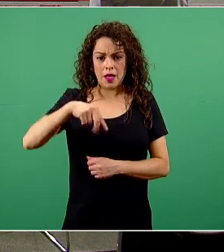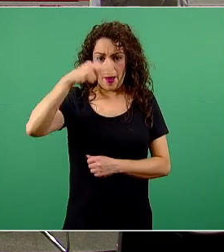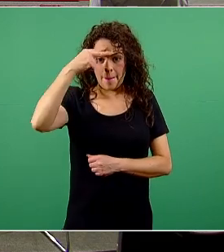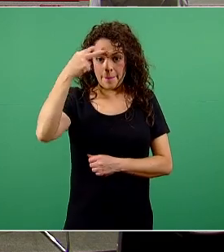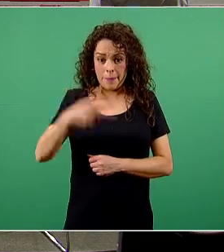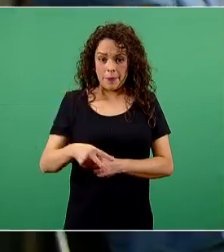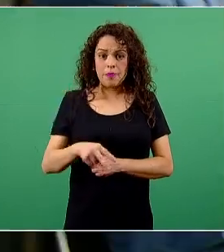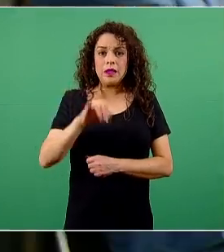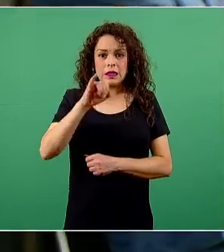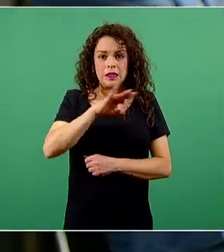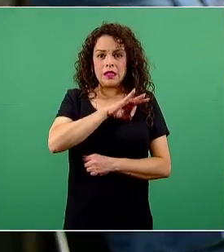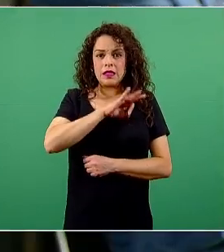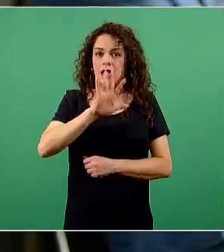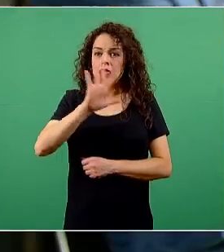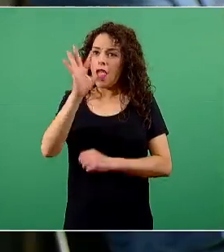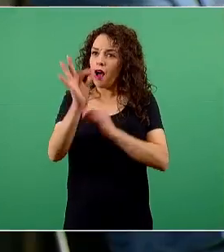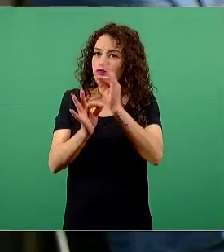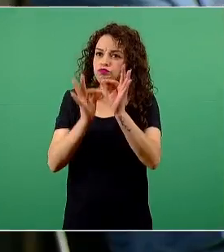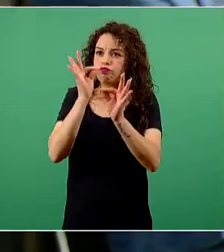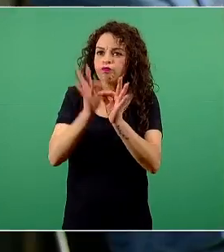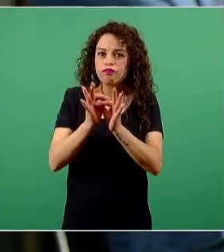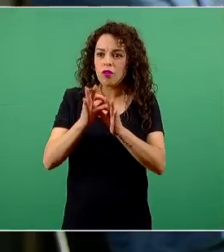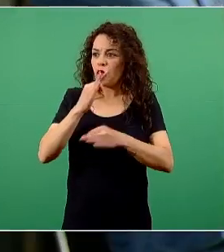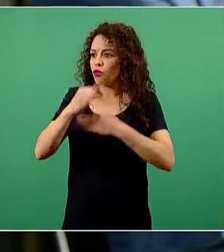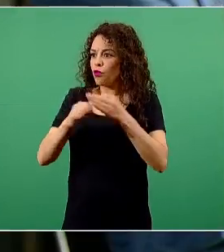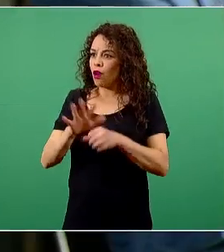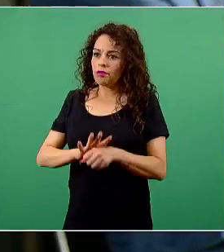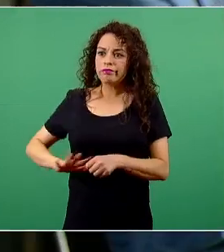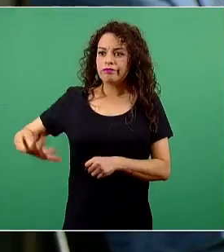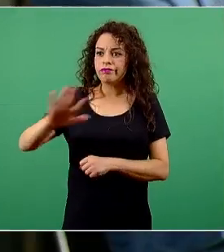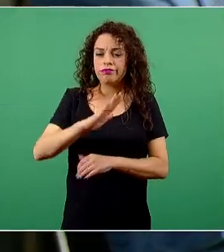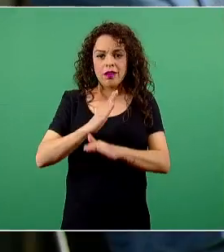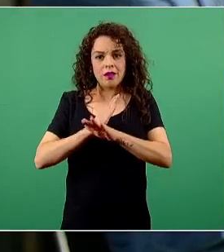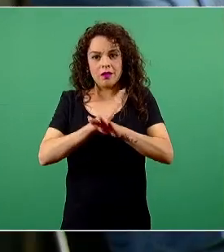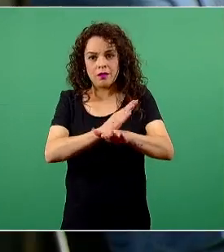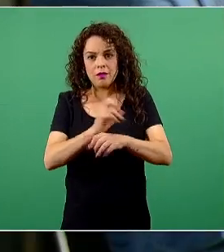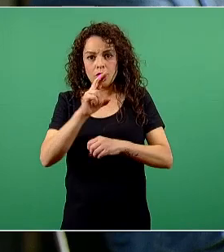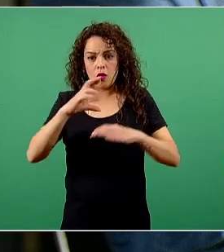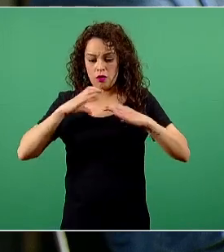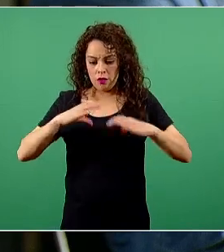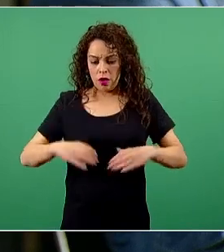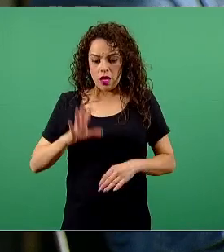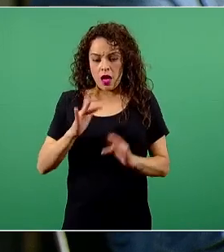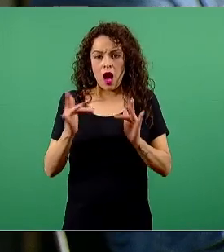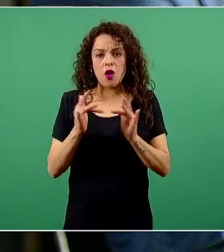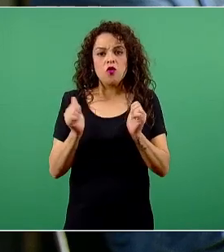a esta inmunidad de rebaño? Y ahorita las cifras que estaba dando precisamente por